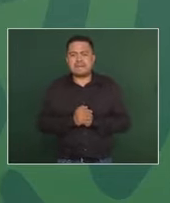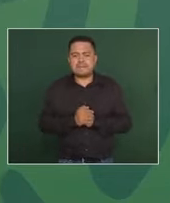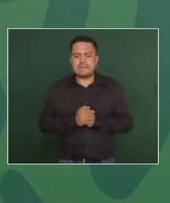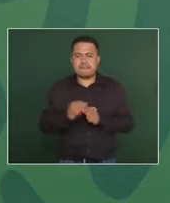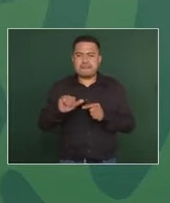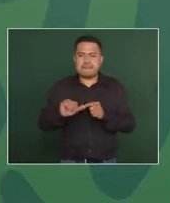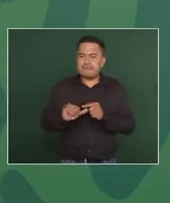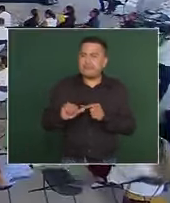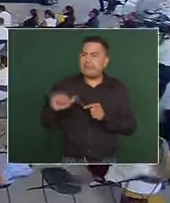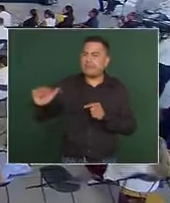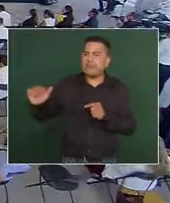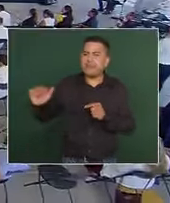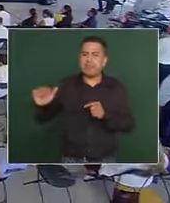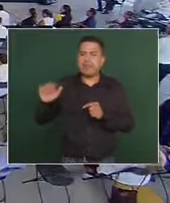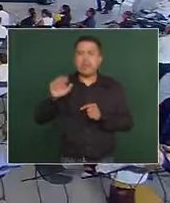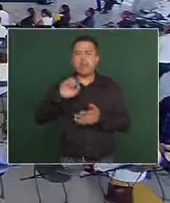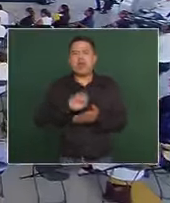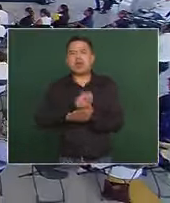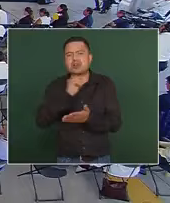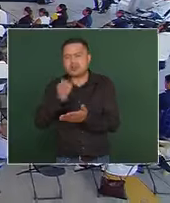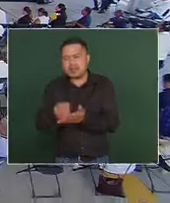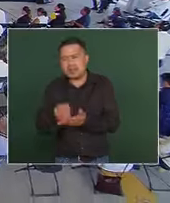a Orizaba,